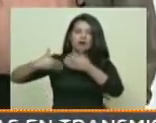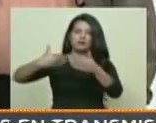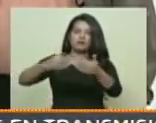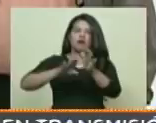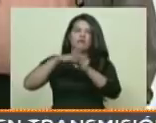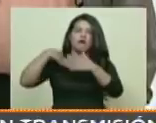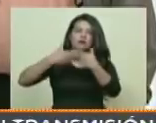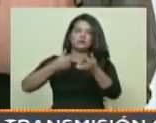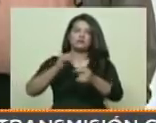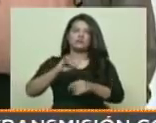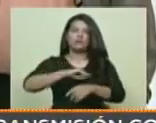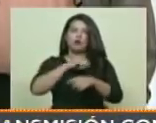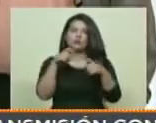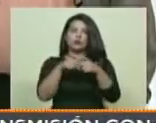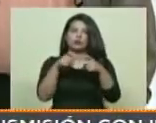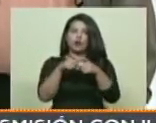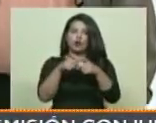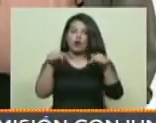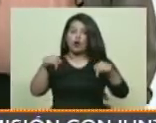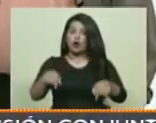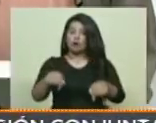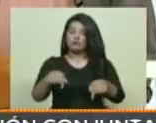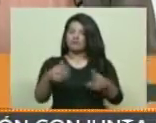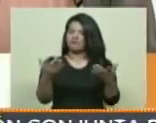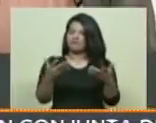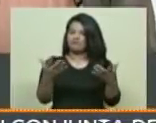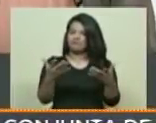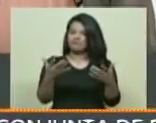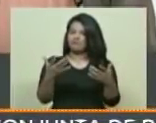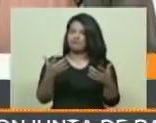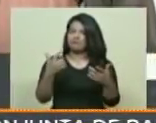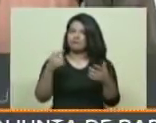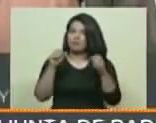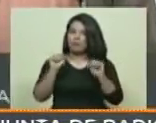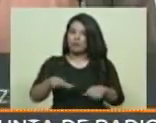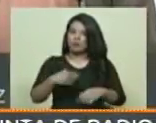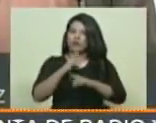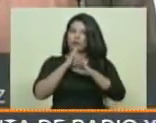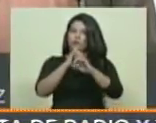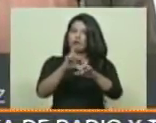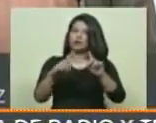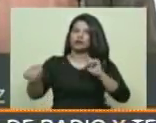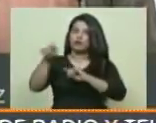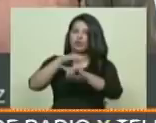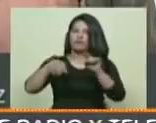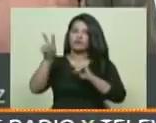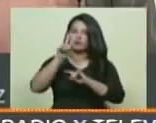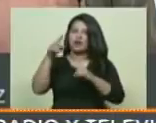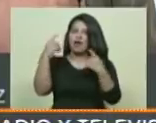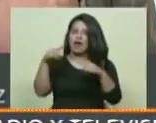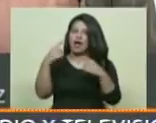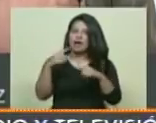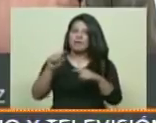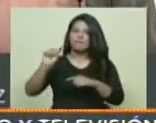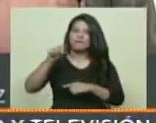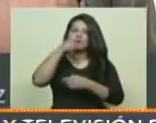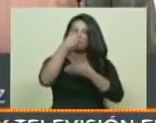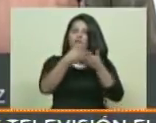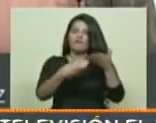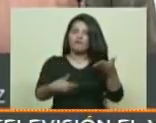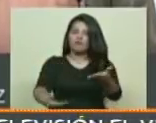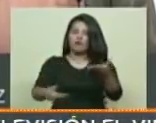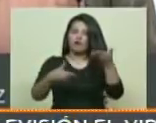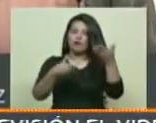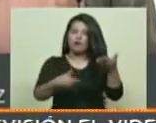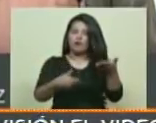realizando la Comisión y hoy estamos en posibilidad de decirle al país que tenemos un primer